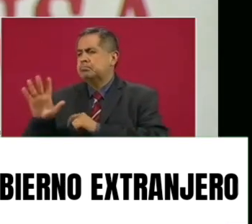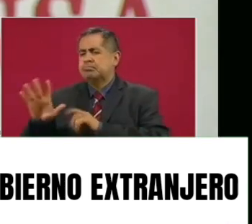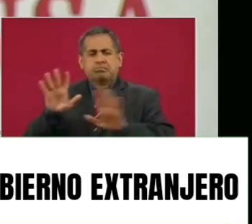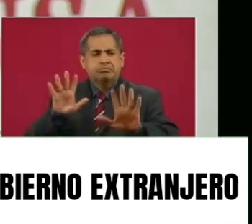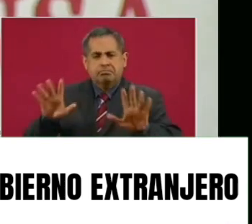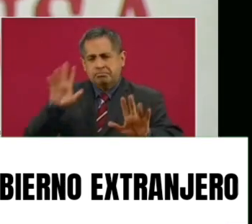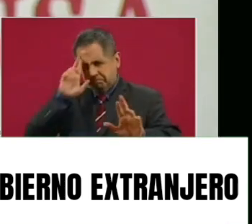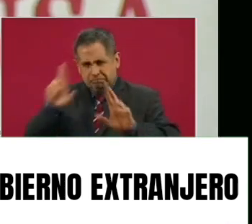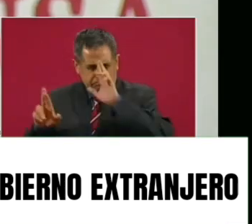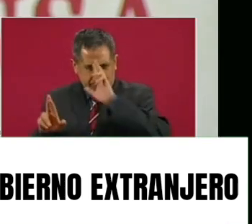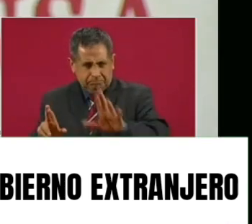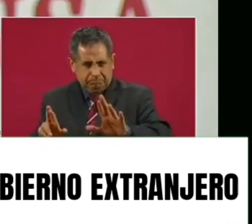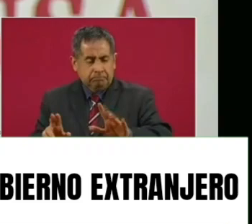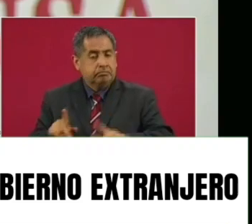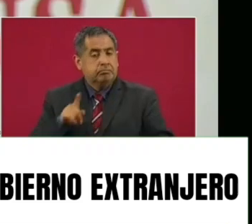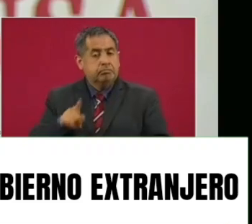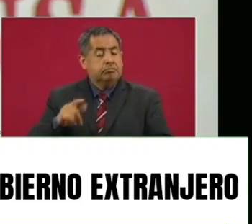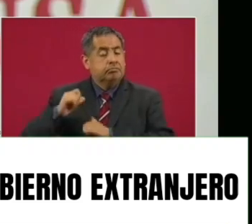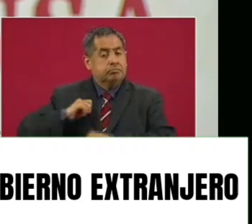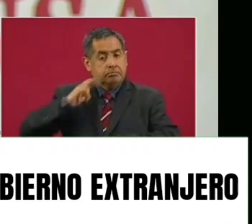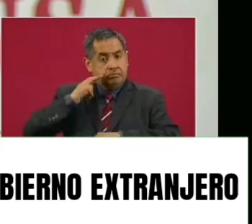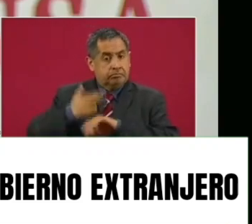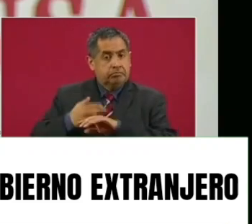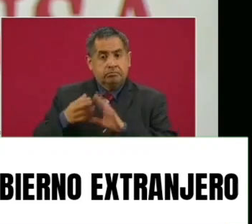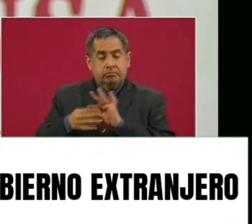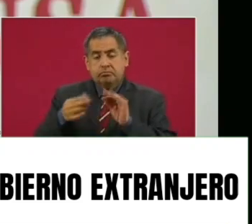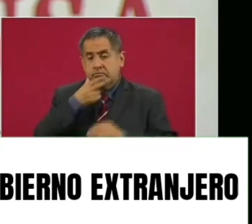Y ese canciller